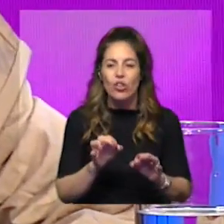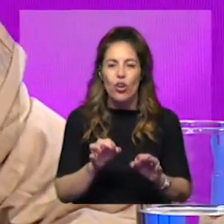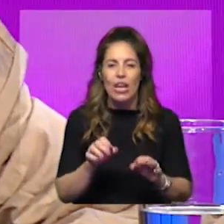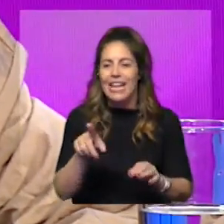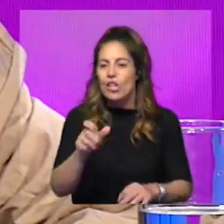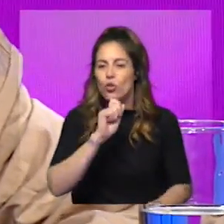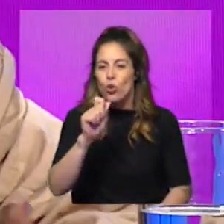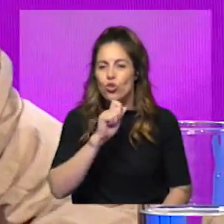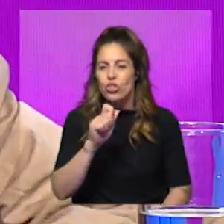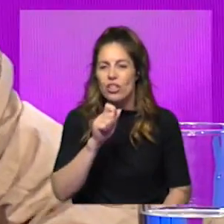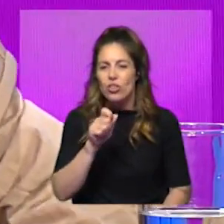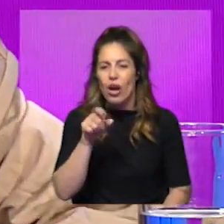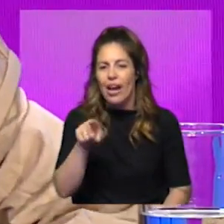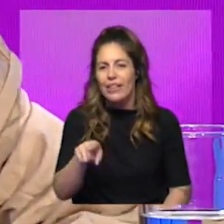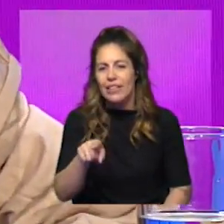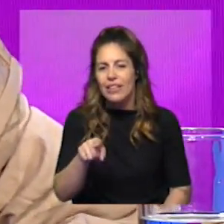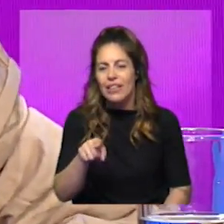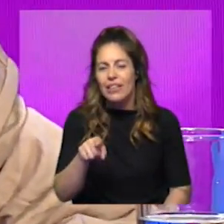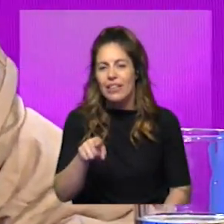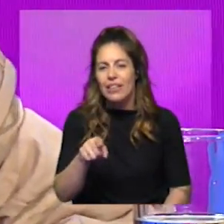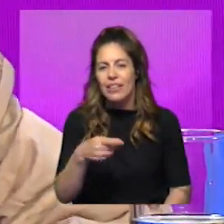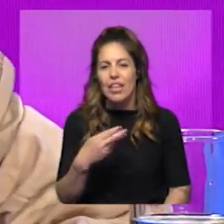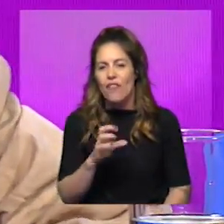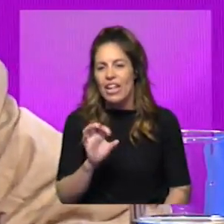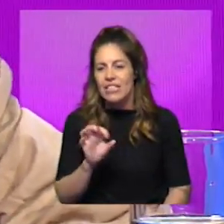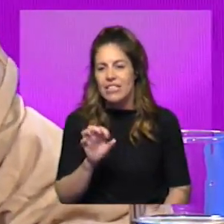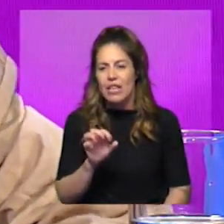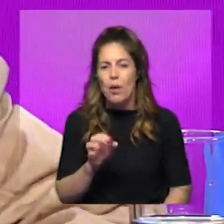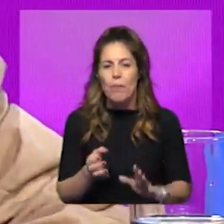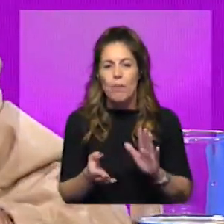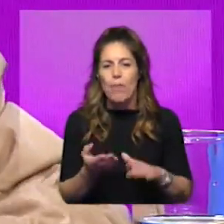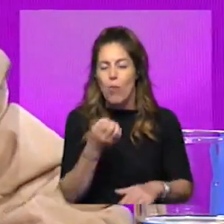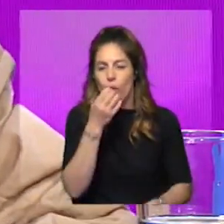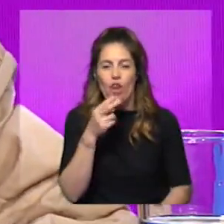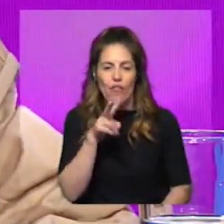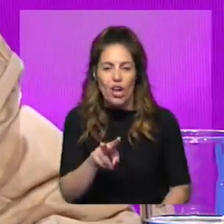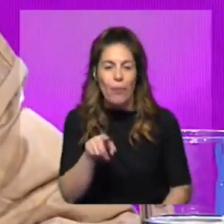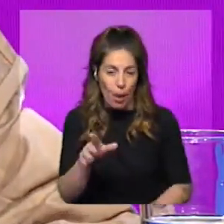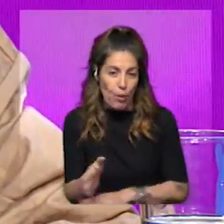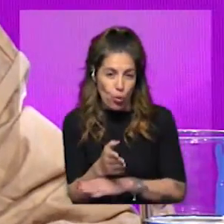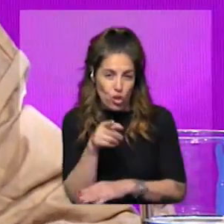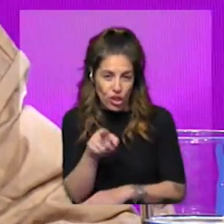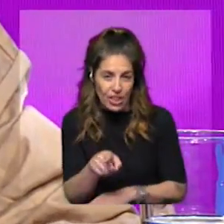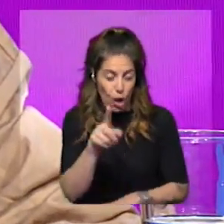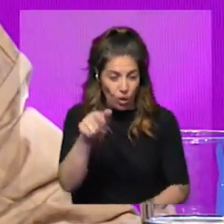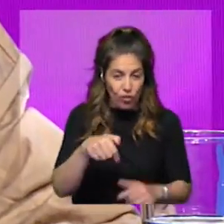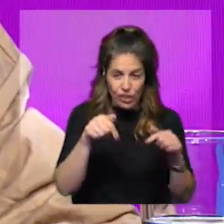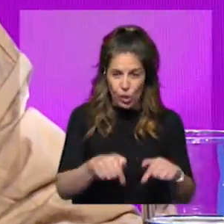concierto en el Vélez, capaz que hubiese estado más bueno verlo porque era más producción de ella. Sin embargo, cuando vino